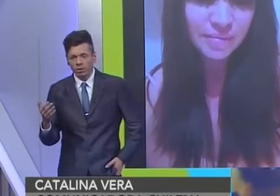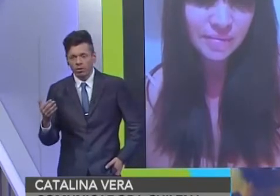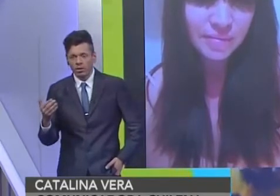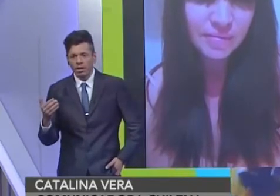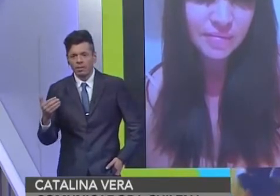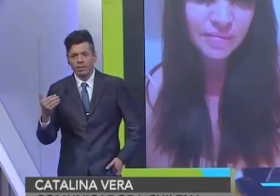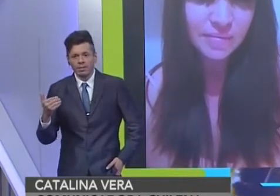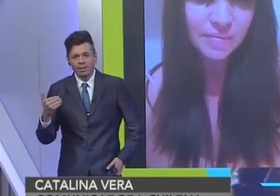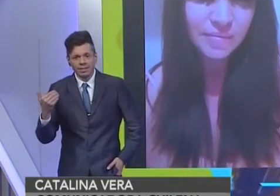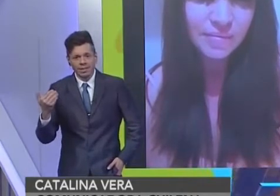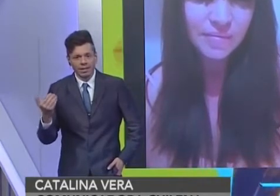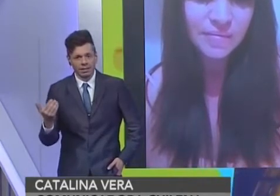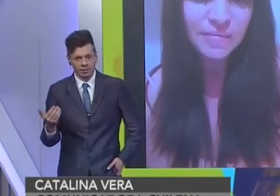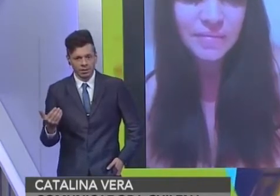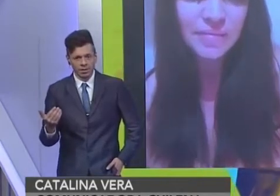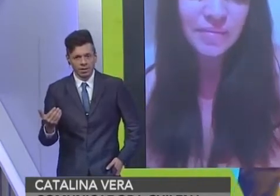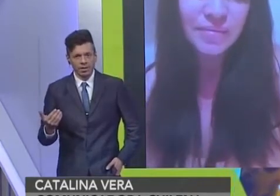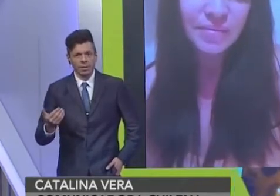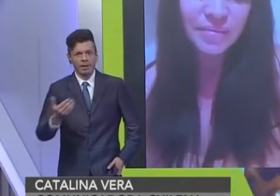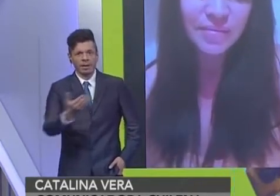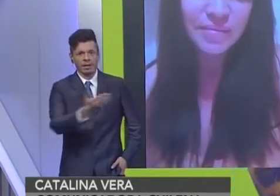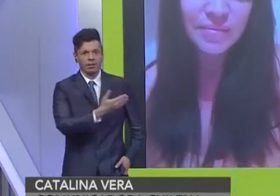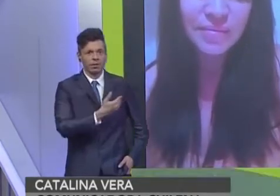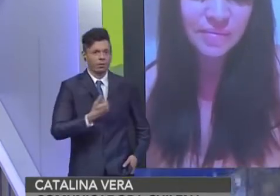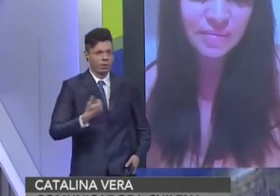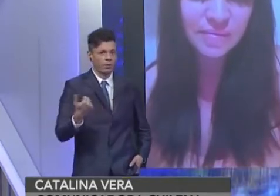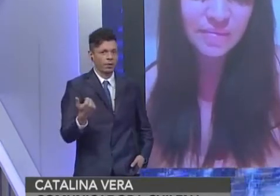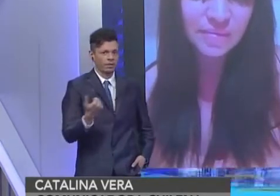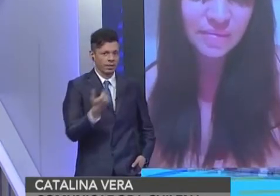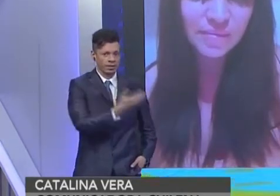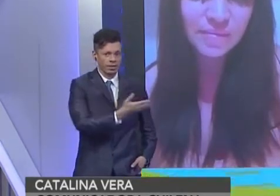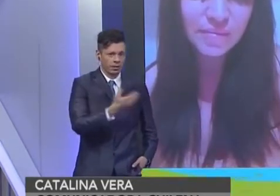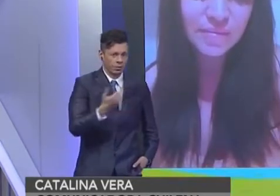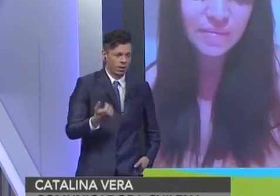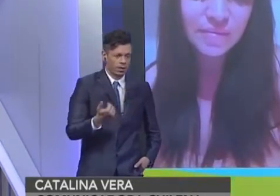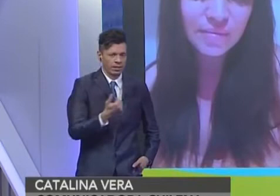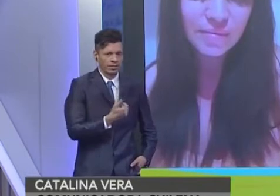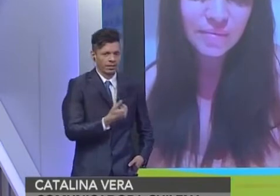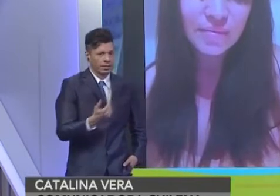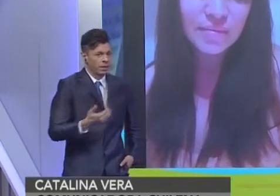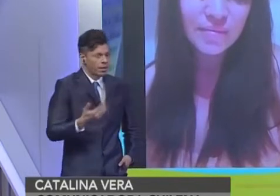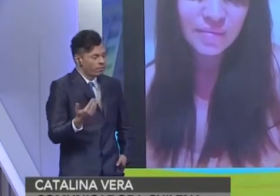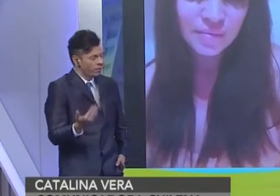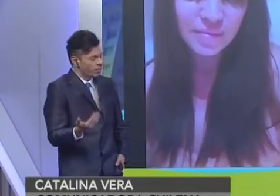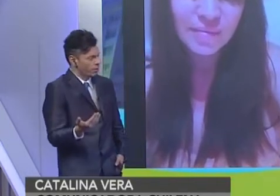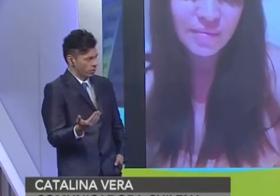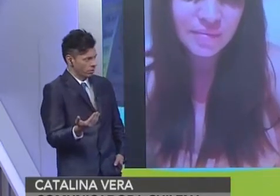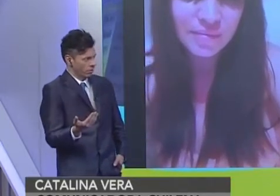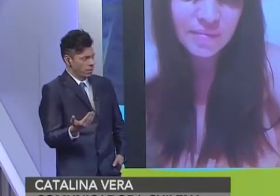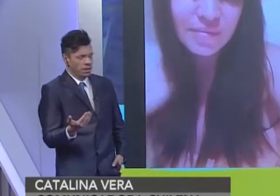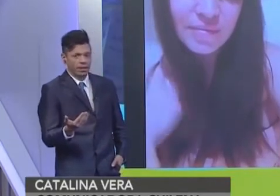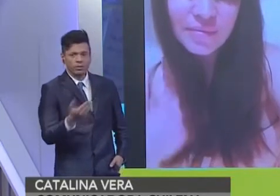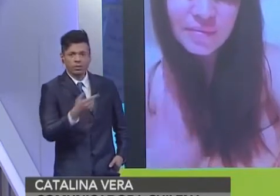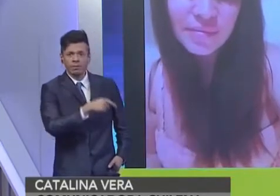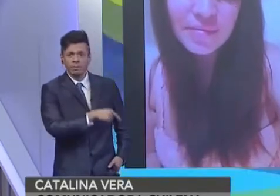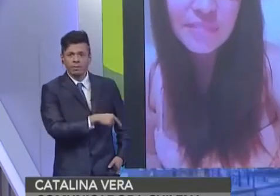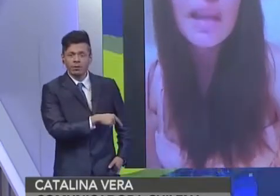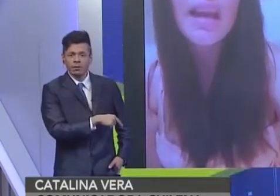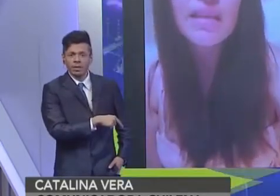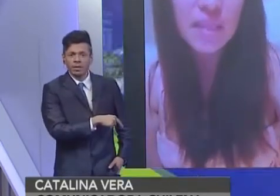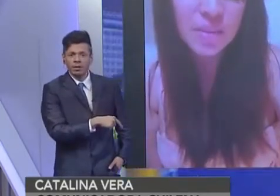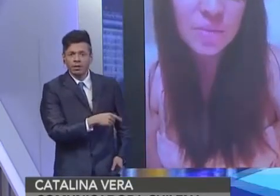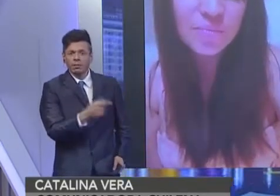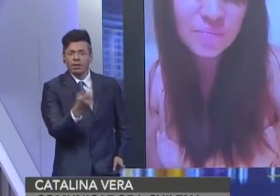del mundo, la pandemia sigue activa, y que para regiones como la nuestra, Chile, Uruguay, Argentina, se viene el frío, que eso